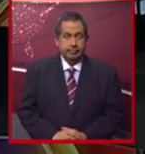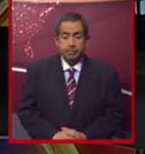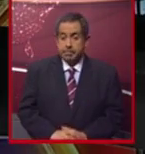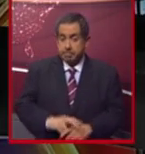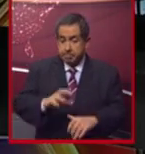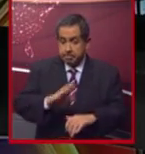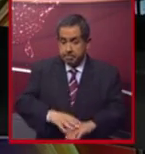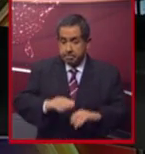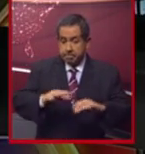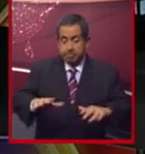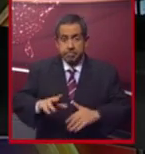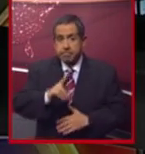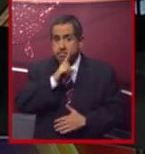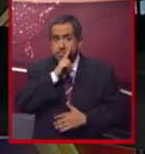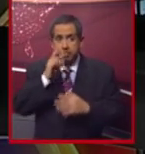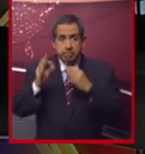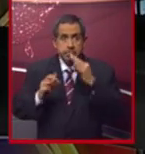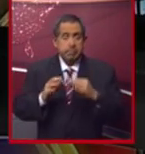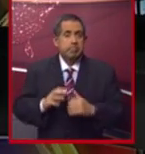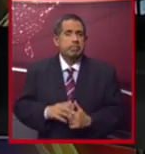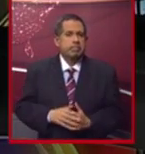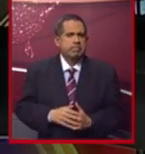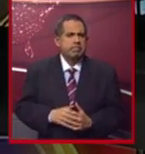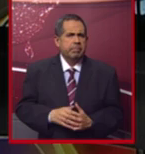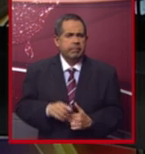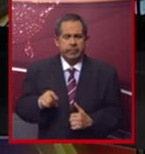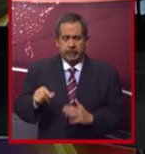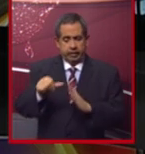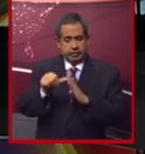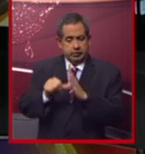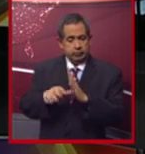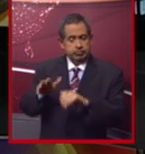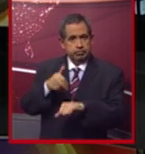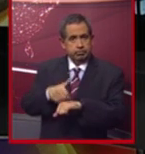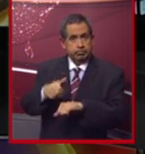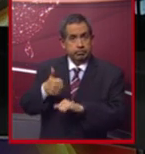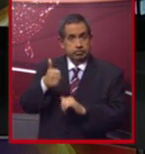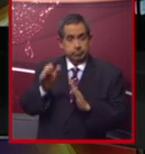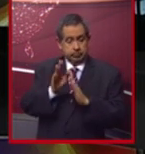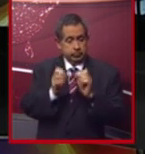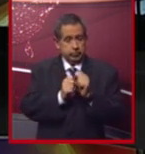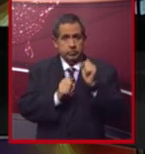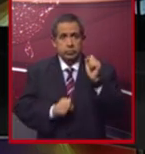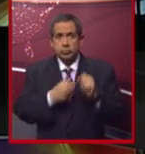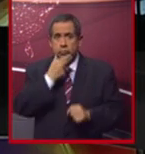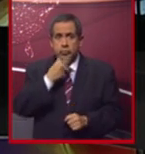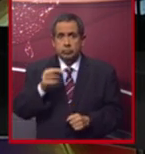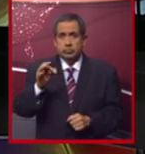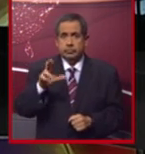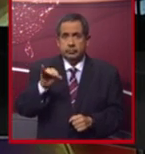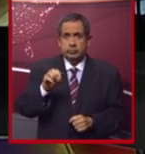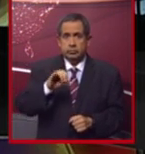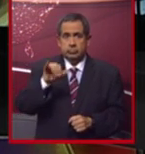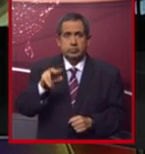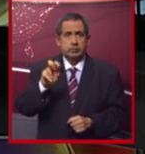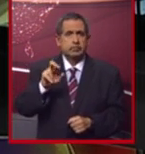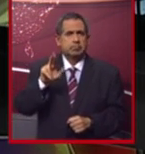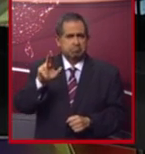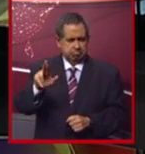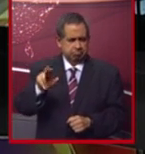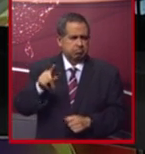Estamos de regreso en Noticias del Congreso. Conforme lo establecido por el artículo 6º constitucional, Francisco Javier Acuña